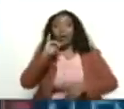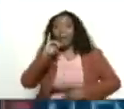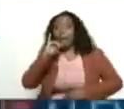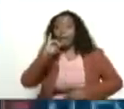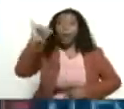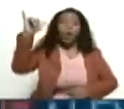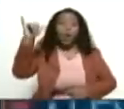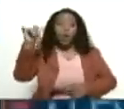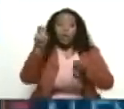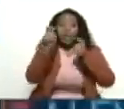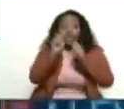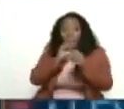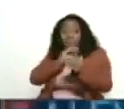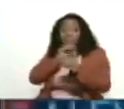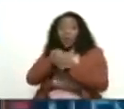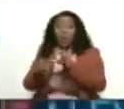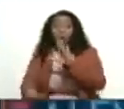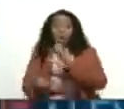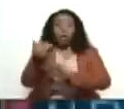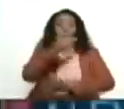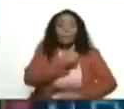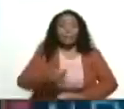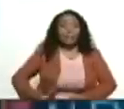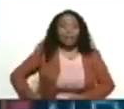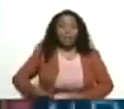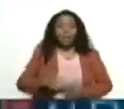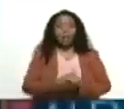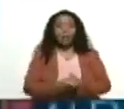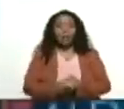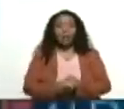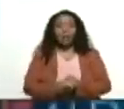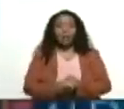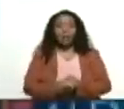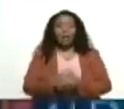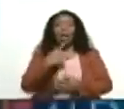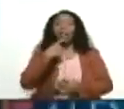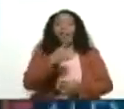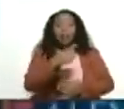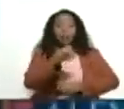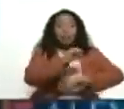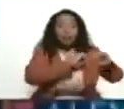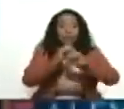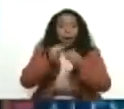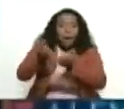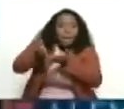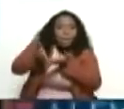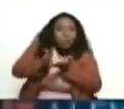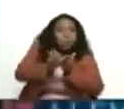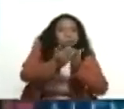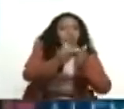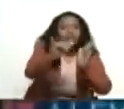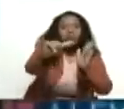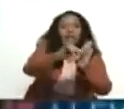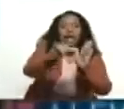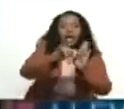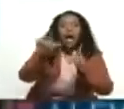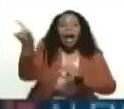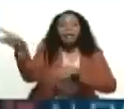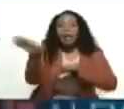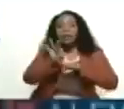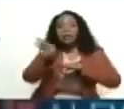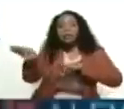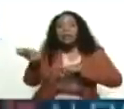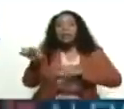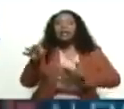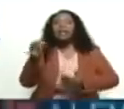de magnicidio contra nuestro presidente, ni cuando dijimos que movieron un buque de guerra en Cabo Verde para